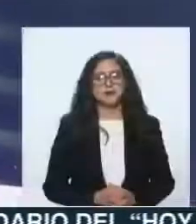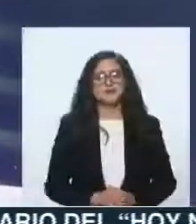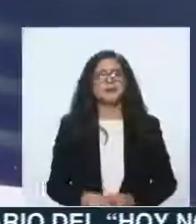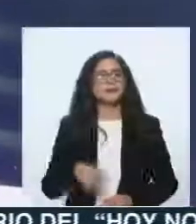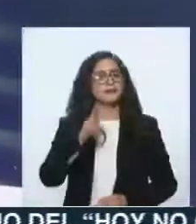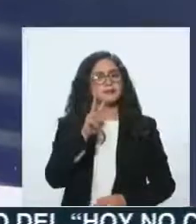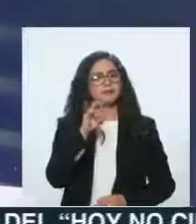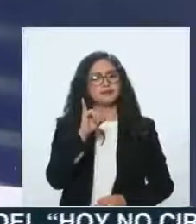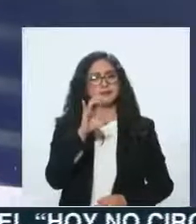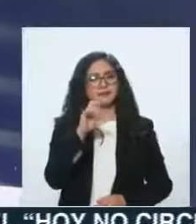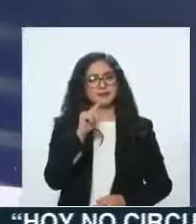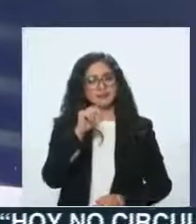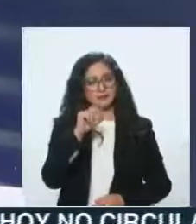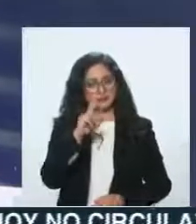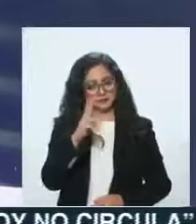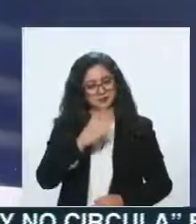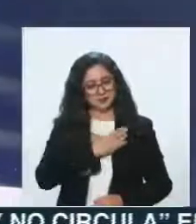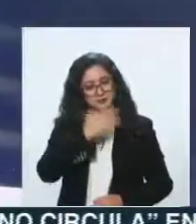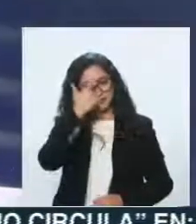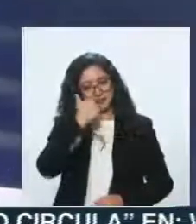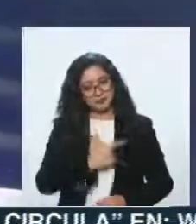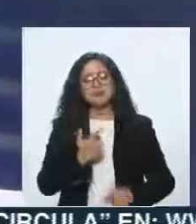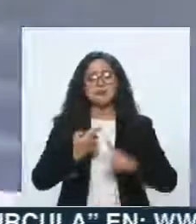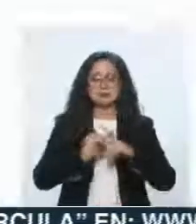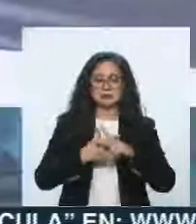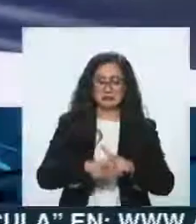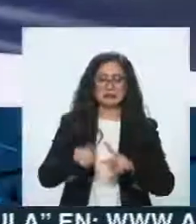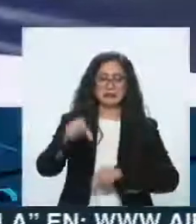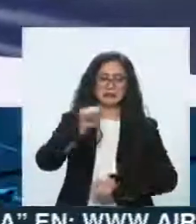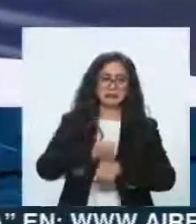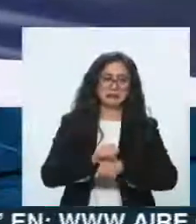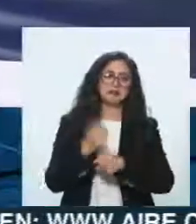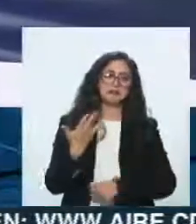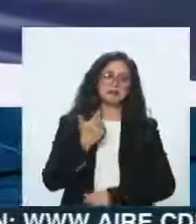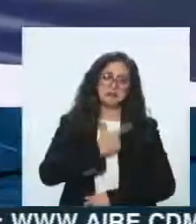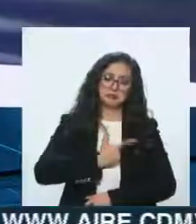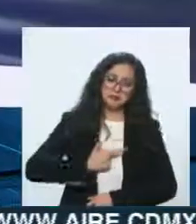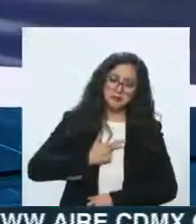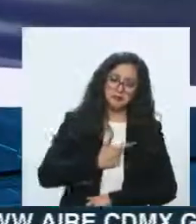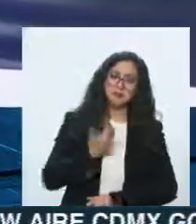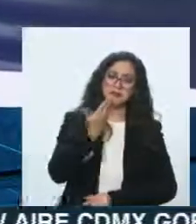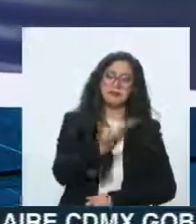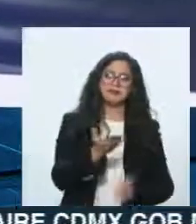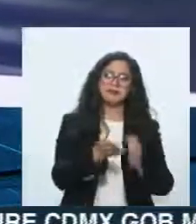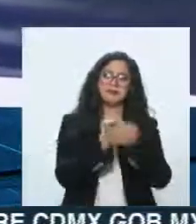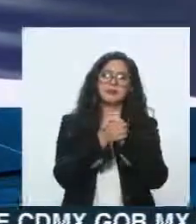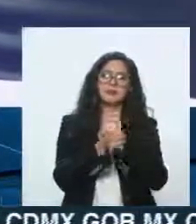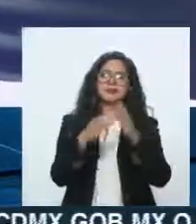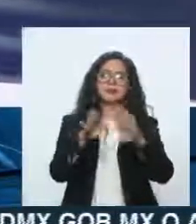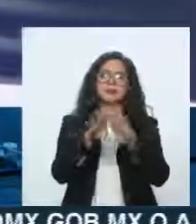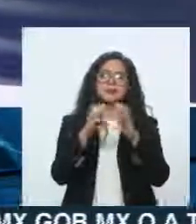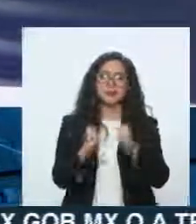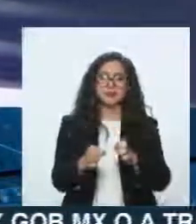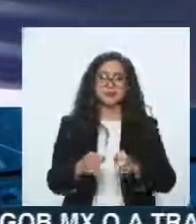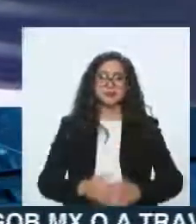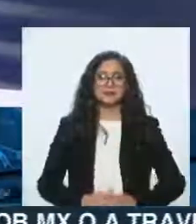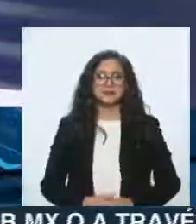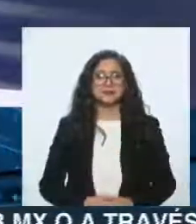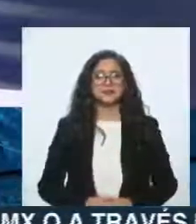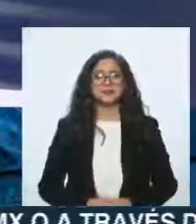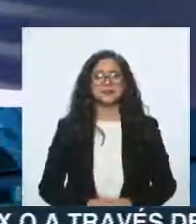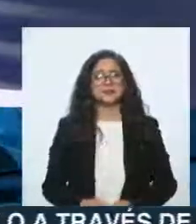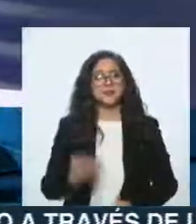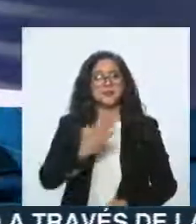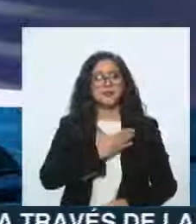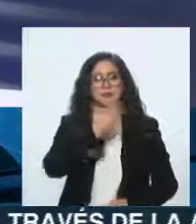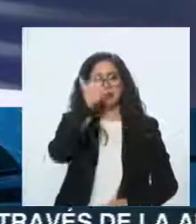Víctor Aramburu, muy buenas noches. Iniciamos la semana y me da mucho gusto hacerlo contigo. ¿Cómo estás? ¿Cómo te va? Buenas noches, Juan, y